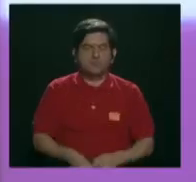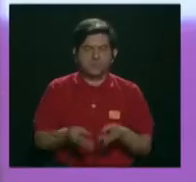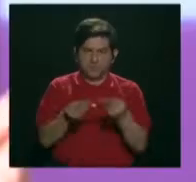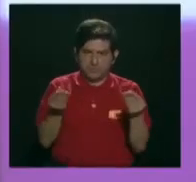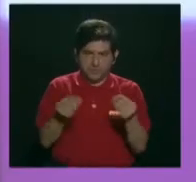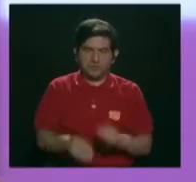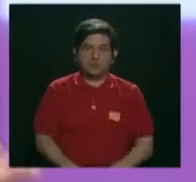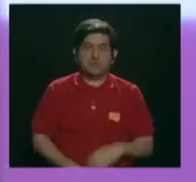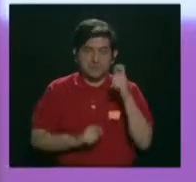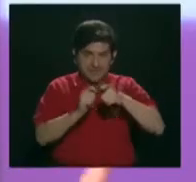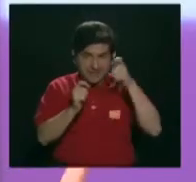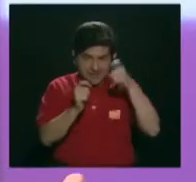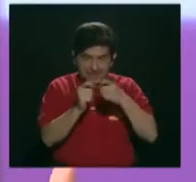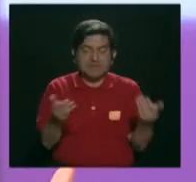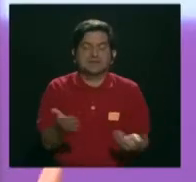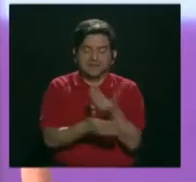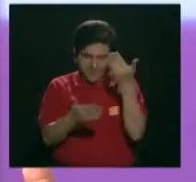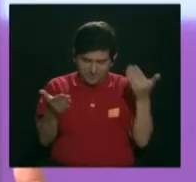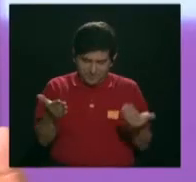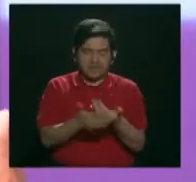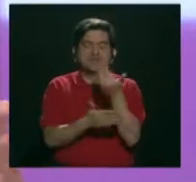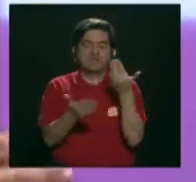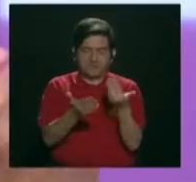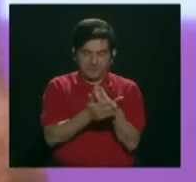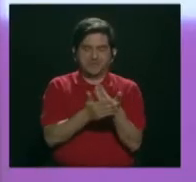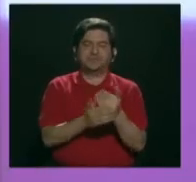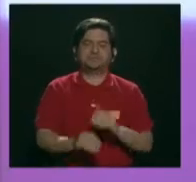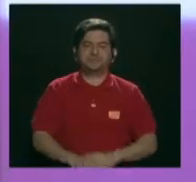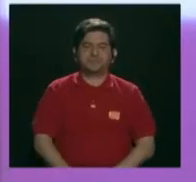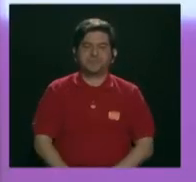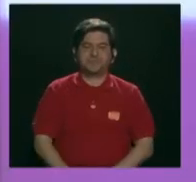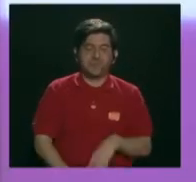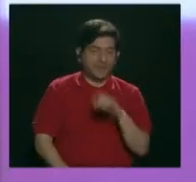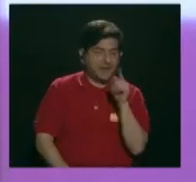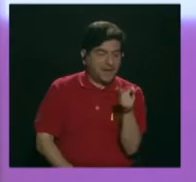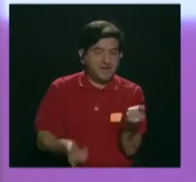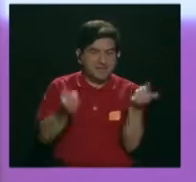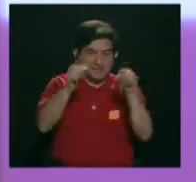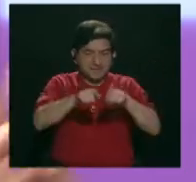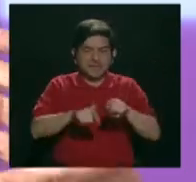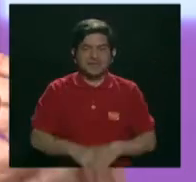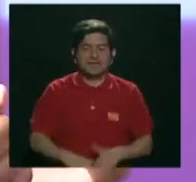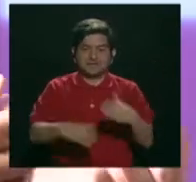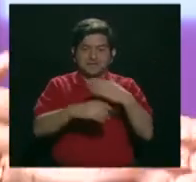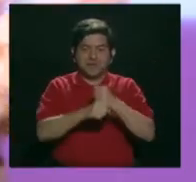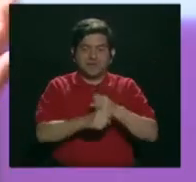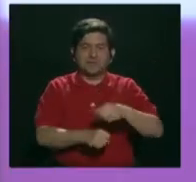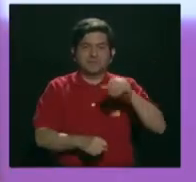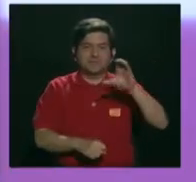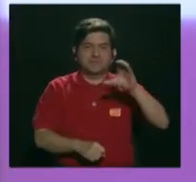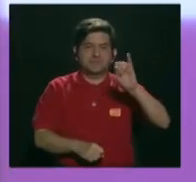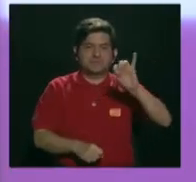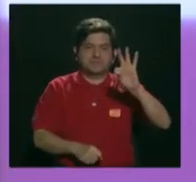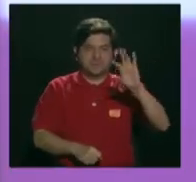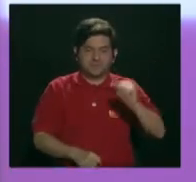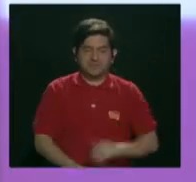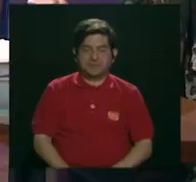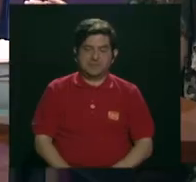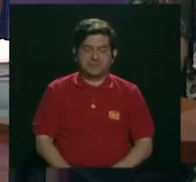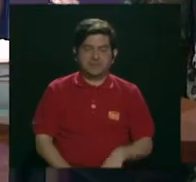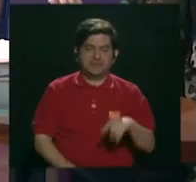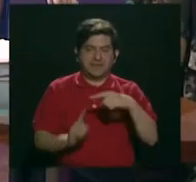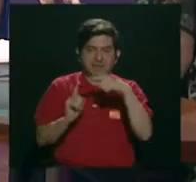para un producto innovador, ¿verdad? Exactamente, generado en el CITA por Ana Ruth. A partir de